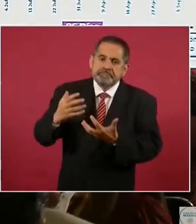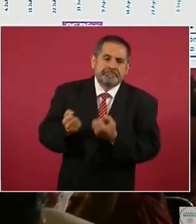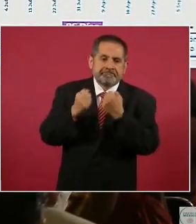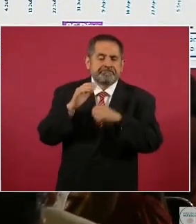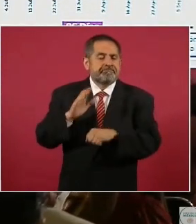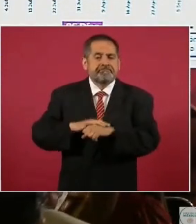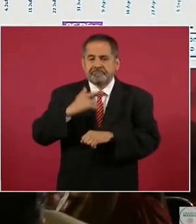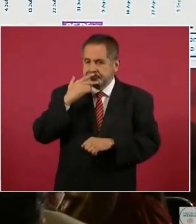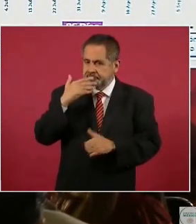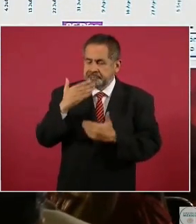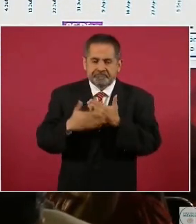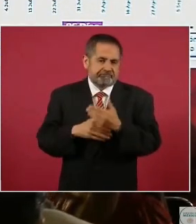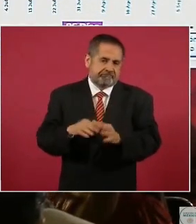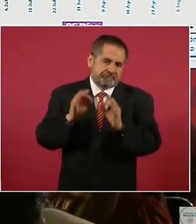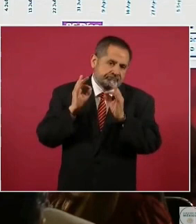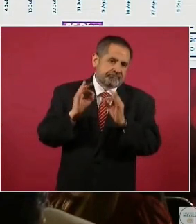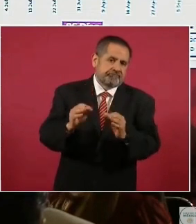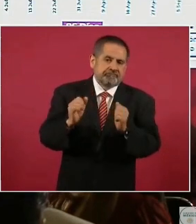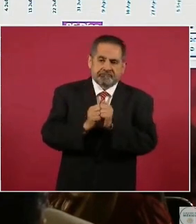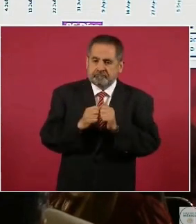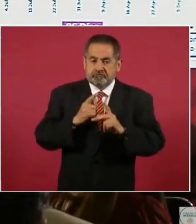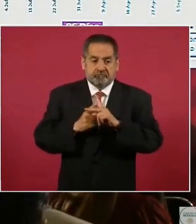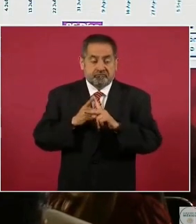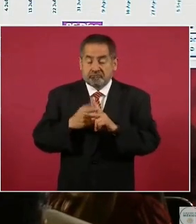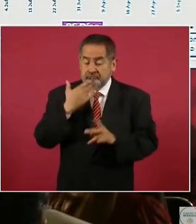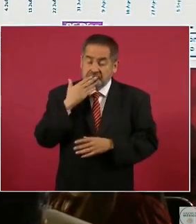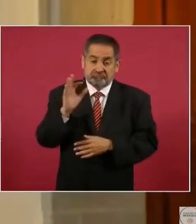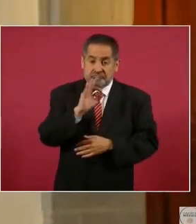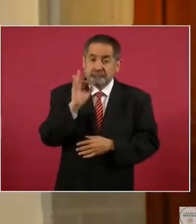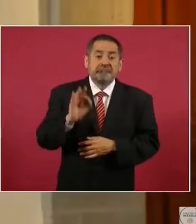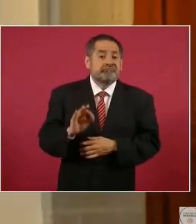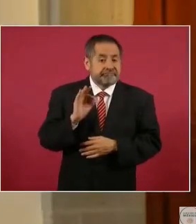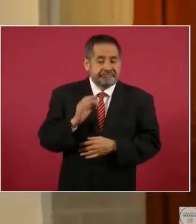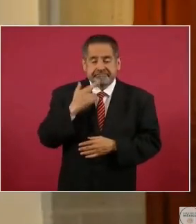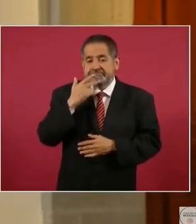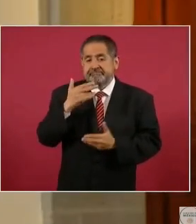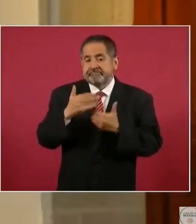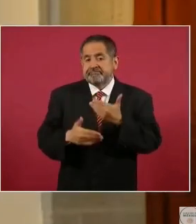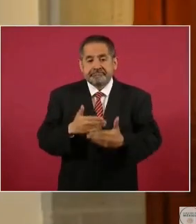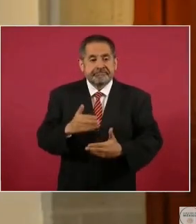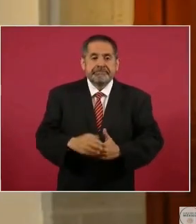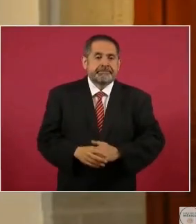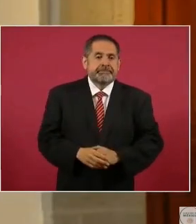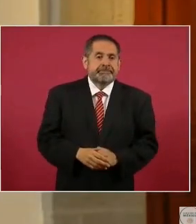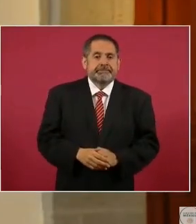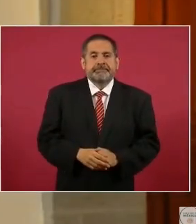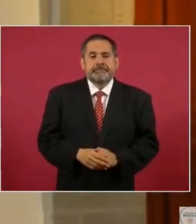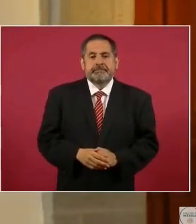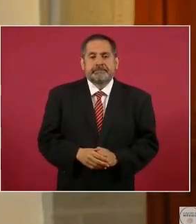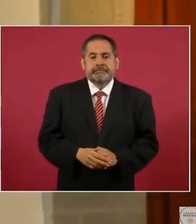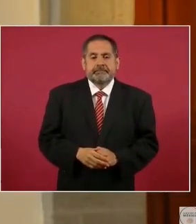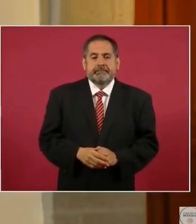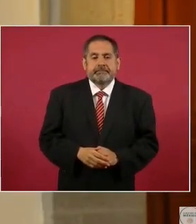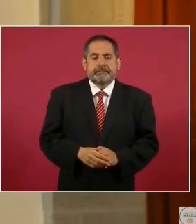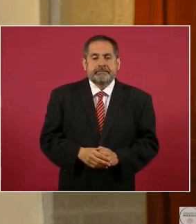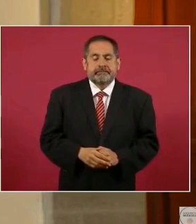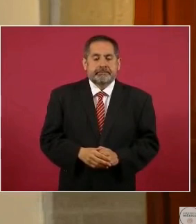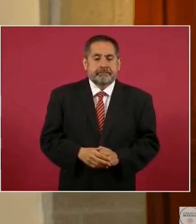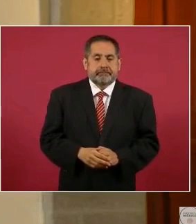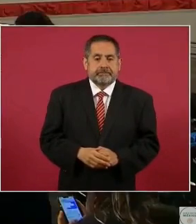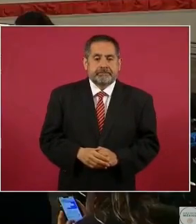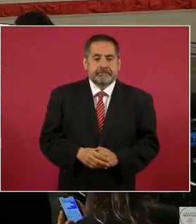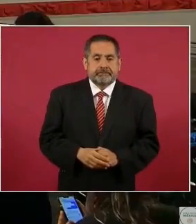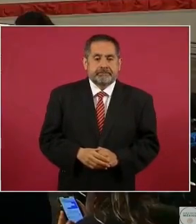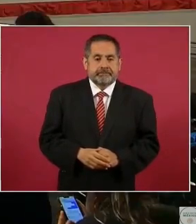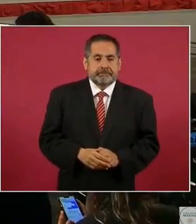estrategia con ese porcentaje de de incremento adelante por favor finalmente